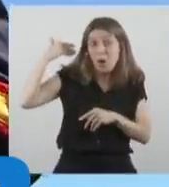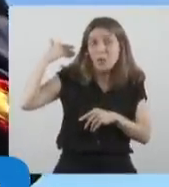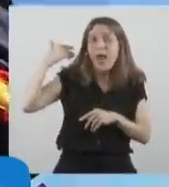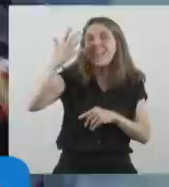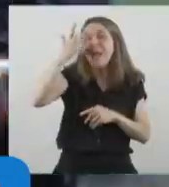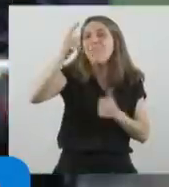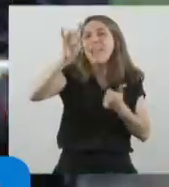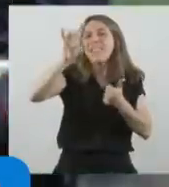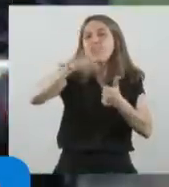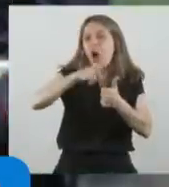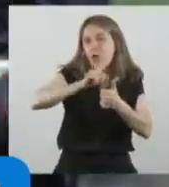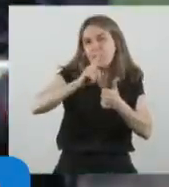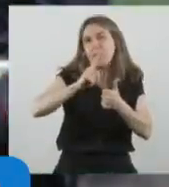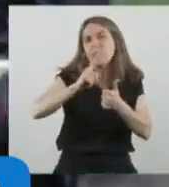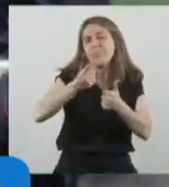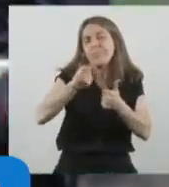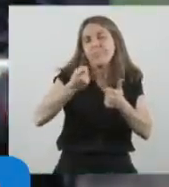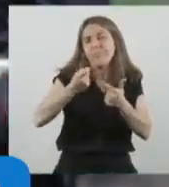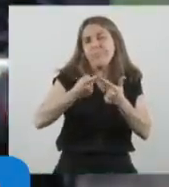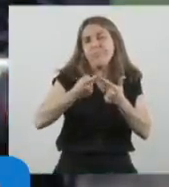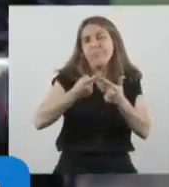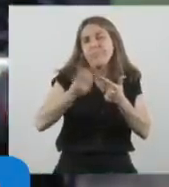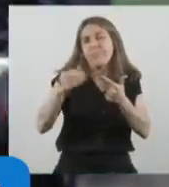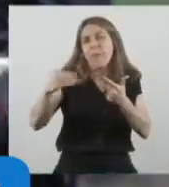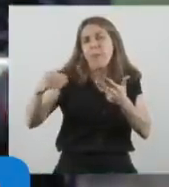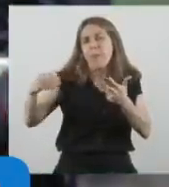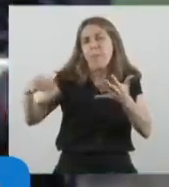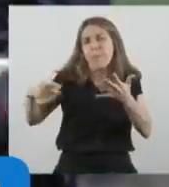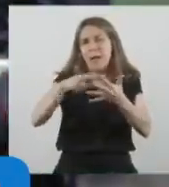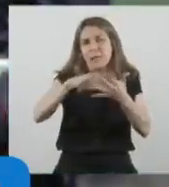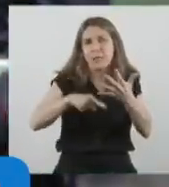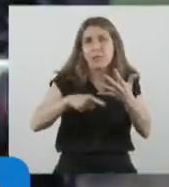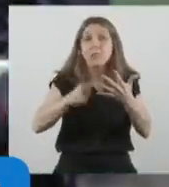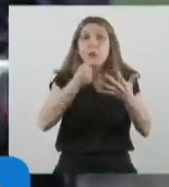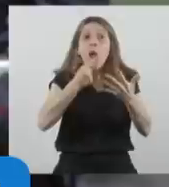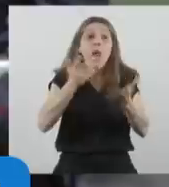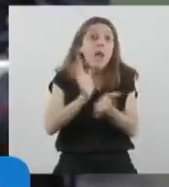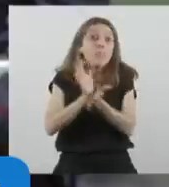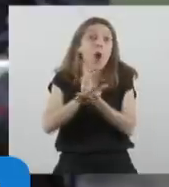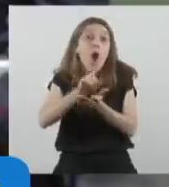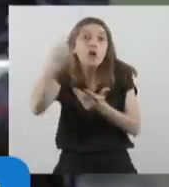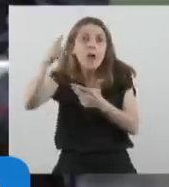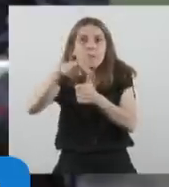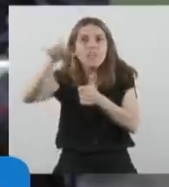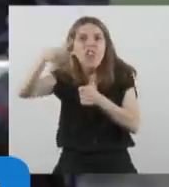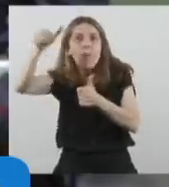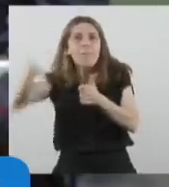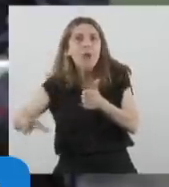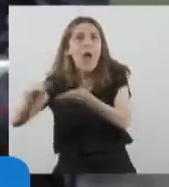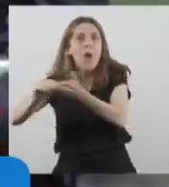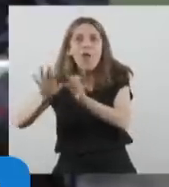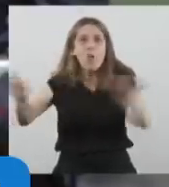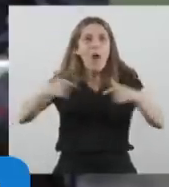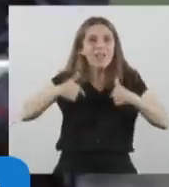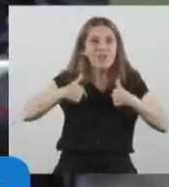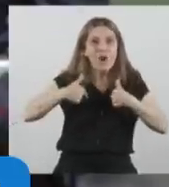martín necesitamos de muchos otros necesitamos de alguien que era un abogado como yo al que un día la historia